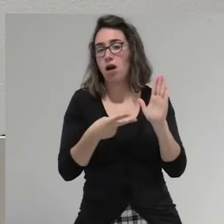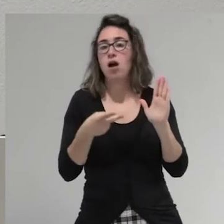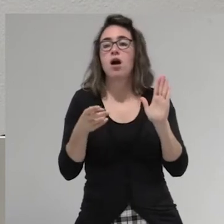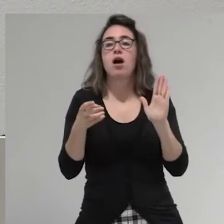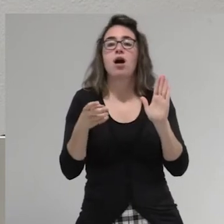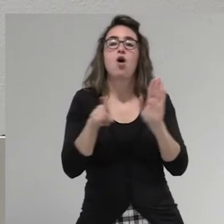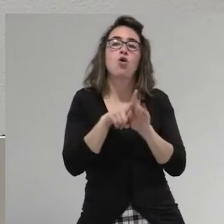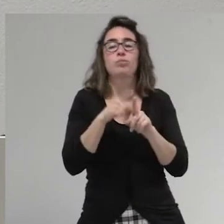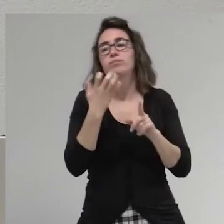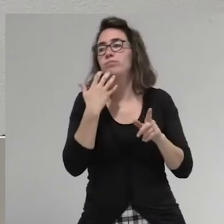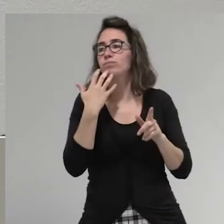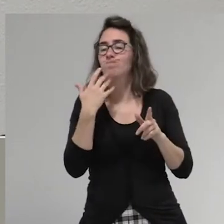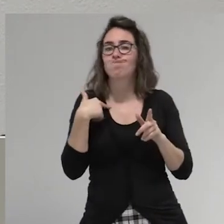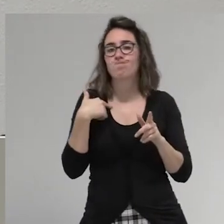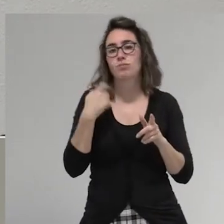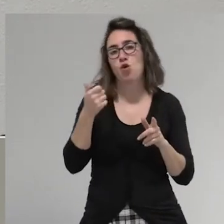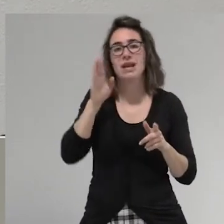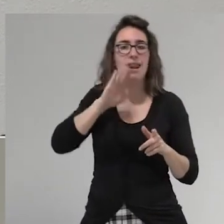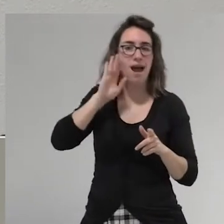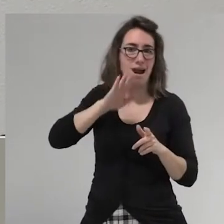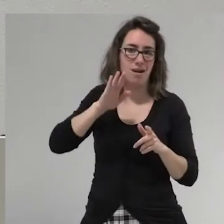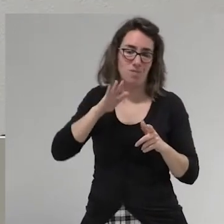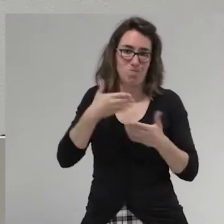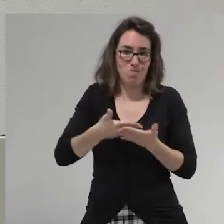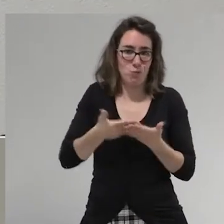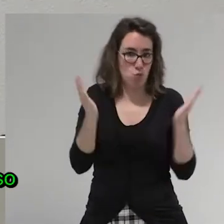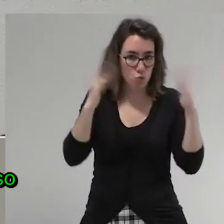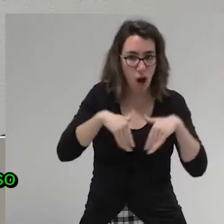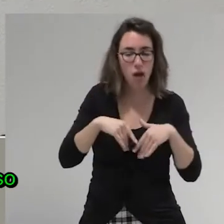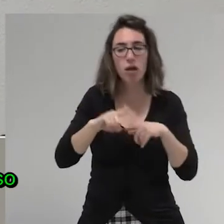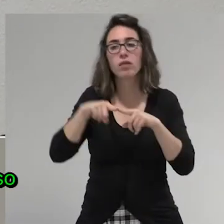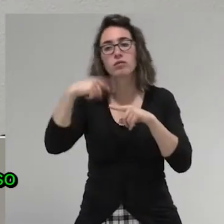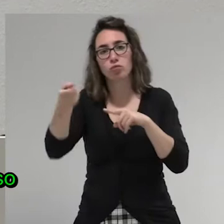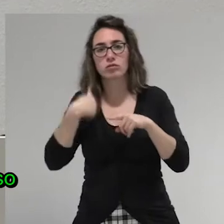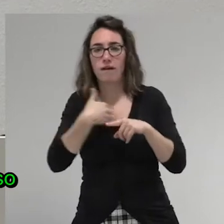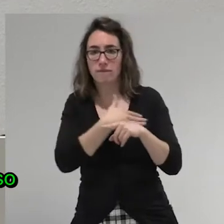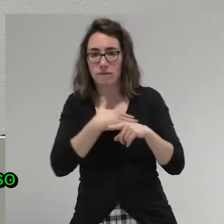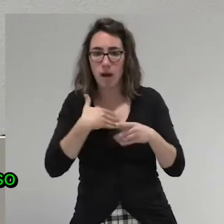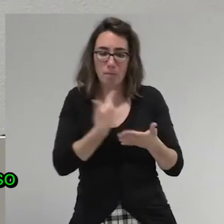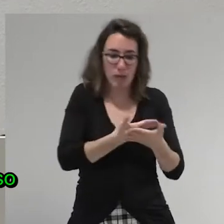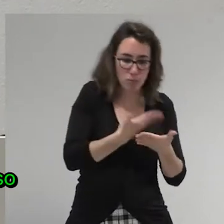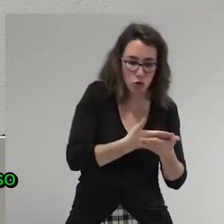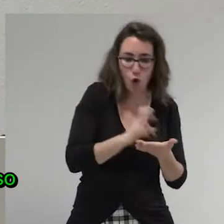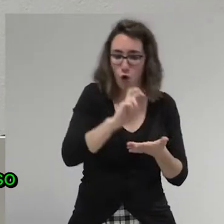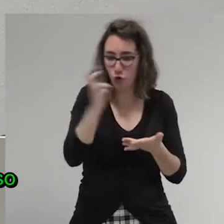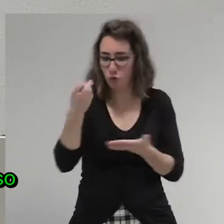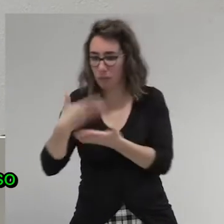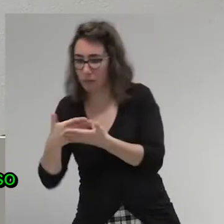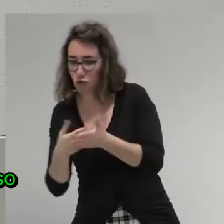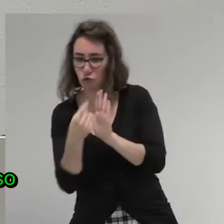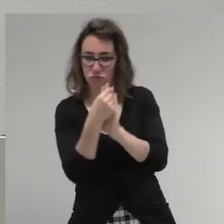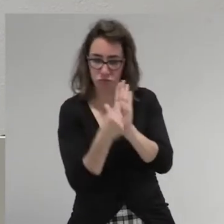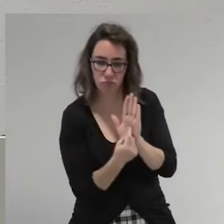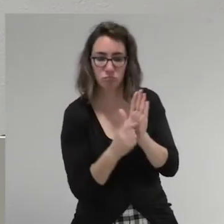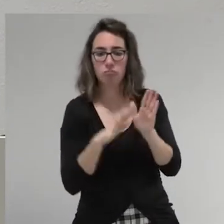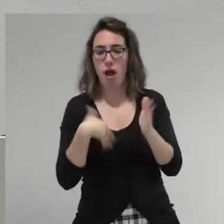la irregularidad administrativa y luego las diferentes requisitos para pasar de un permiso a otro permiso hasta llegar a la